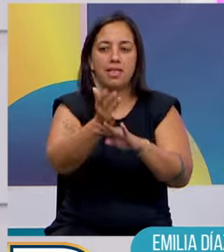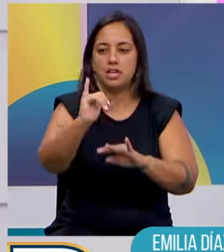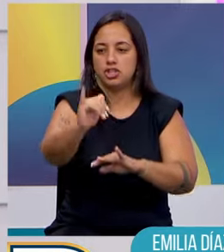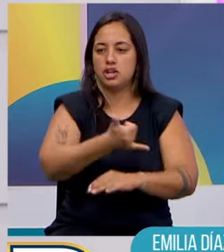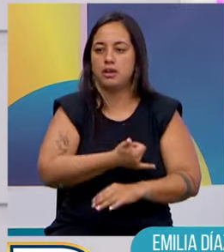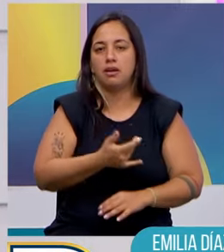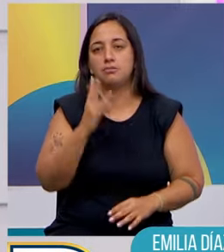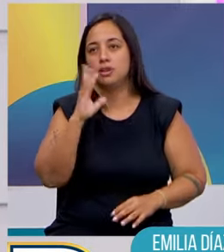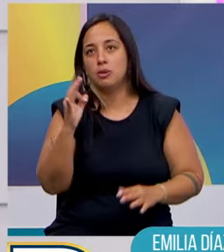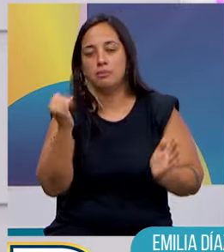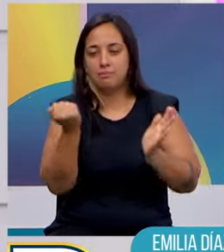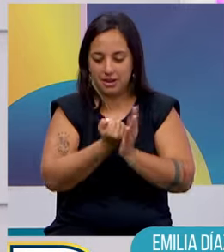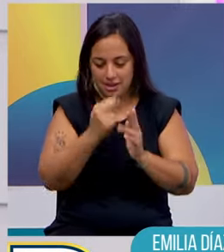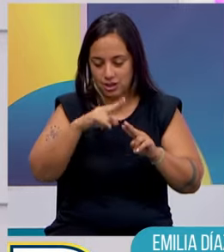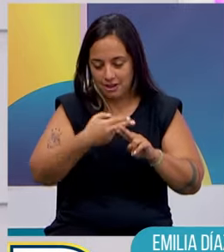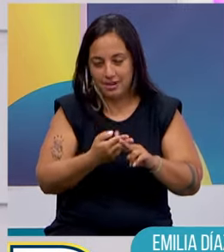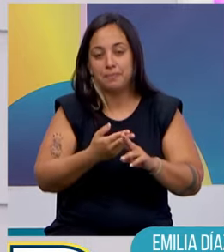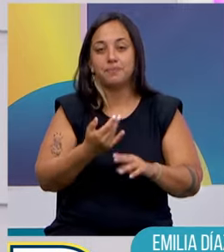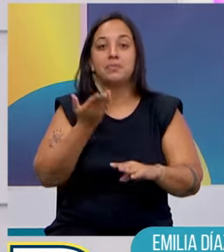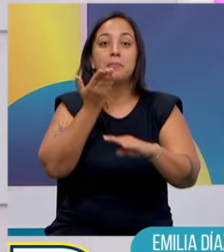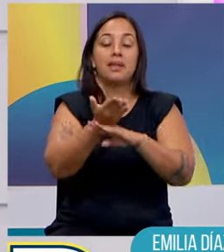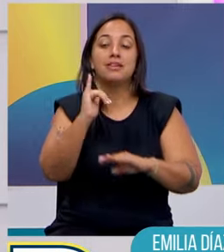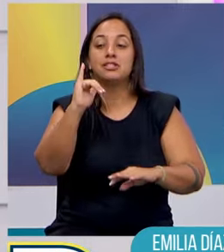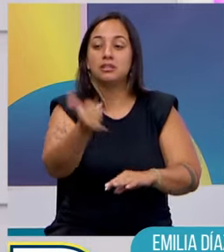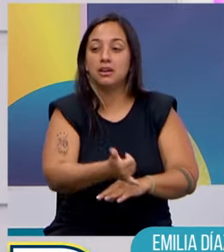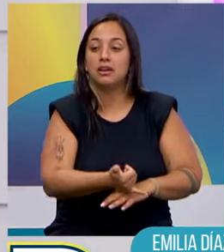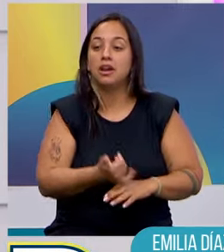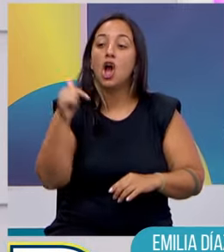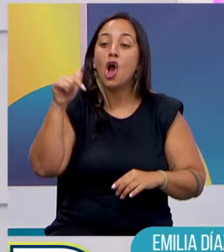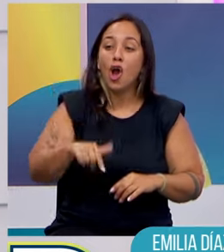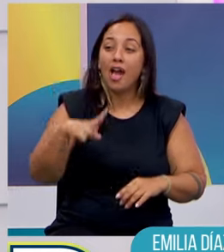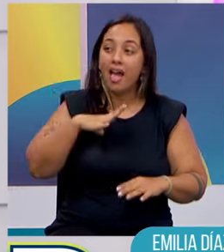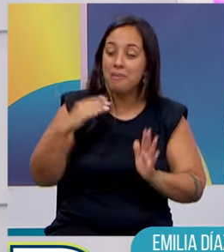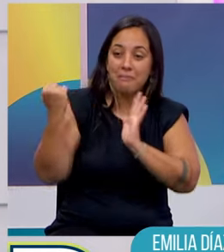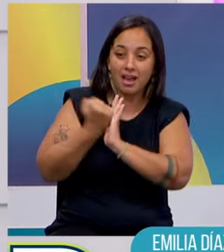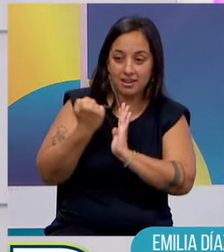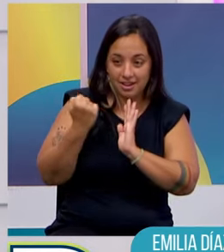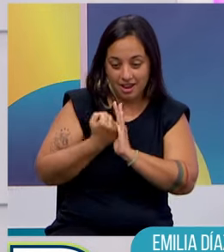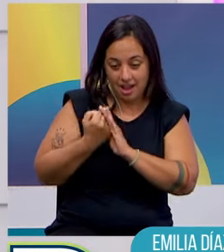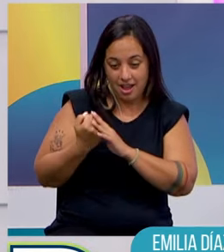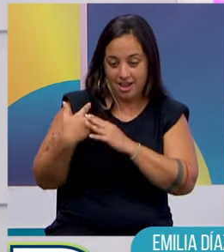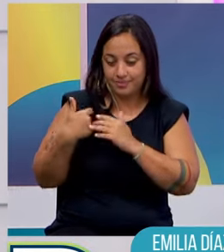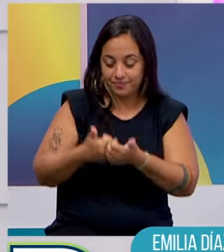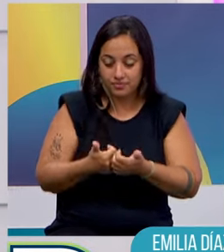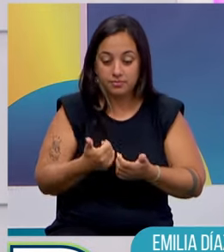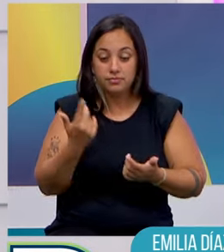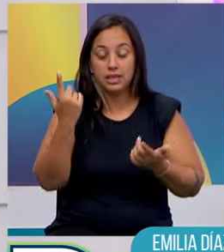nombré otra marca. Pero en realidad nos está acostumbrando... Viniste con auspiciantes hoy. Nos está acostumbrando a una forma de vida